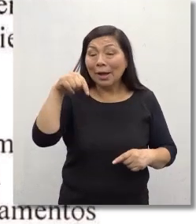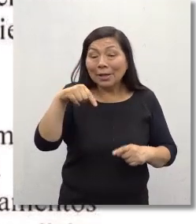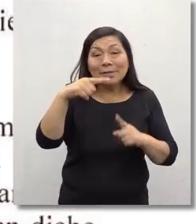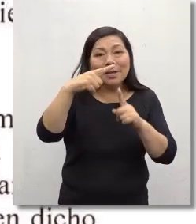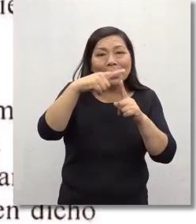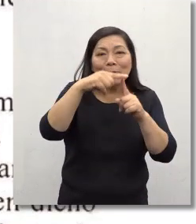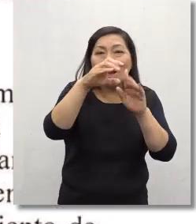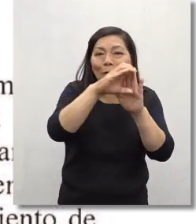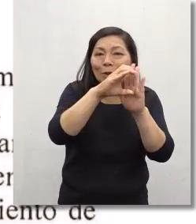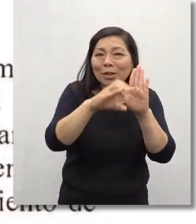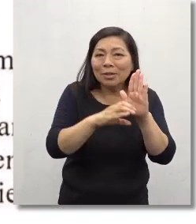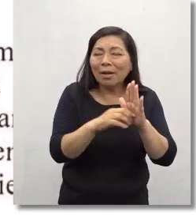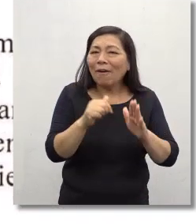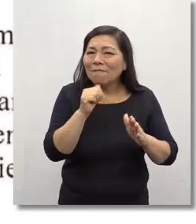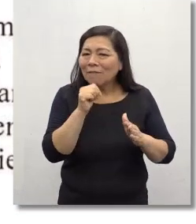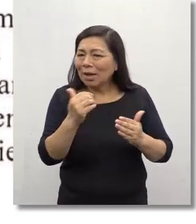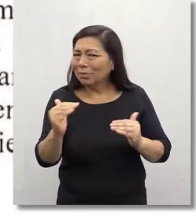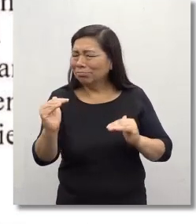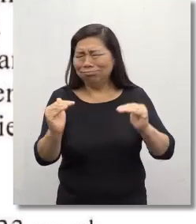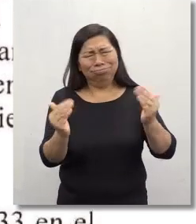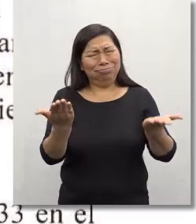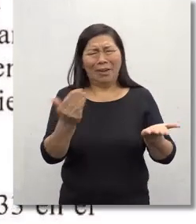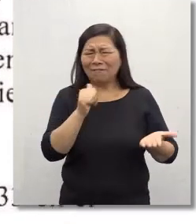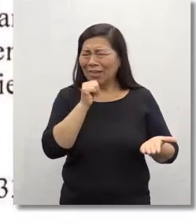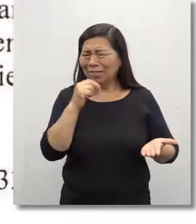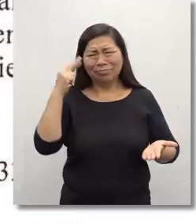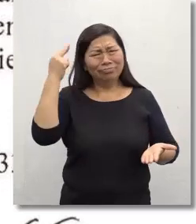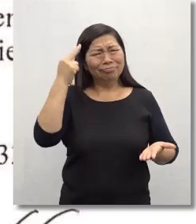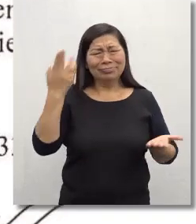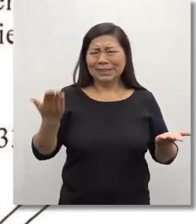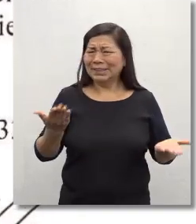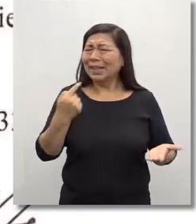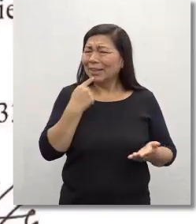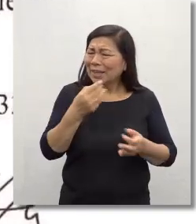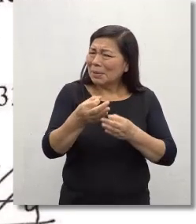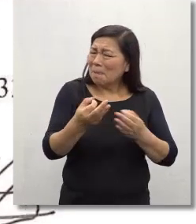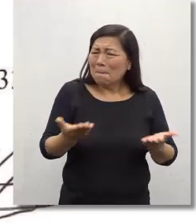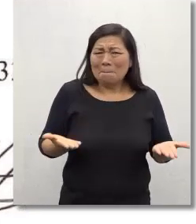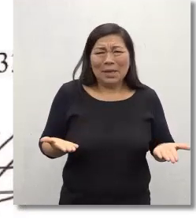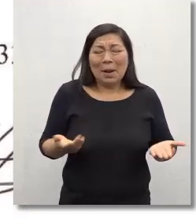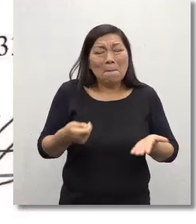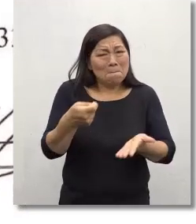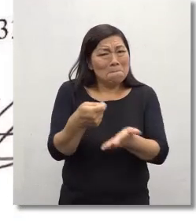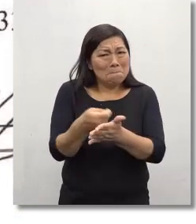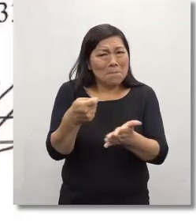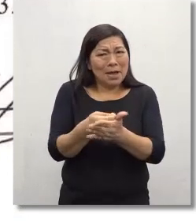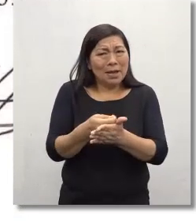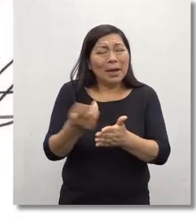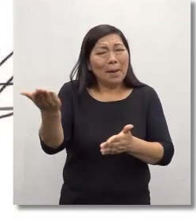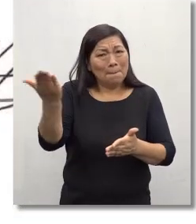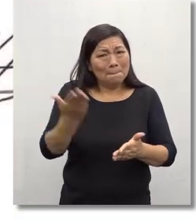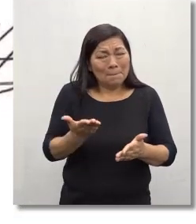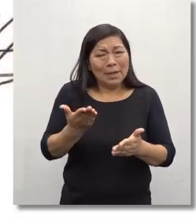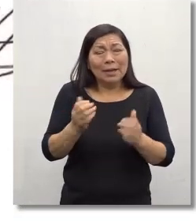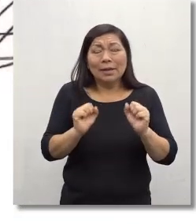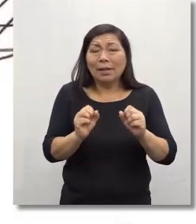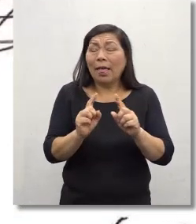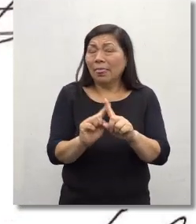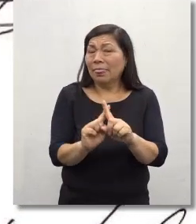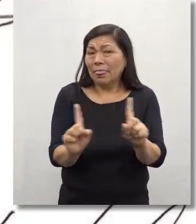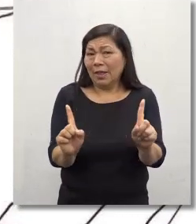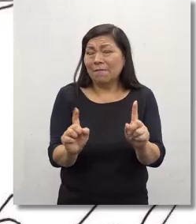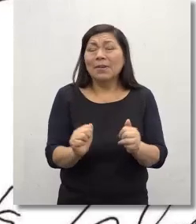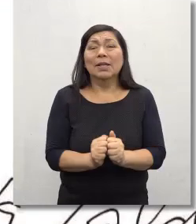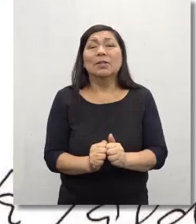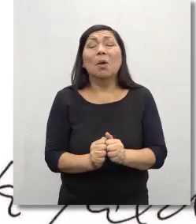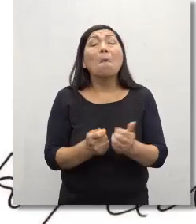dicha diferencia carece de un criterio razonable que la justifique. Si ya en la remuneración se han establecido